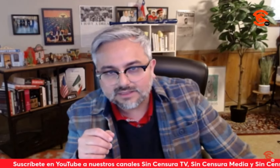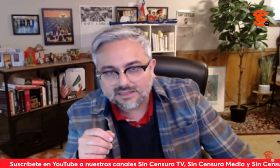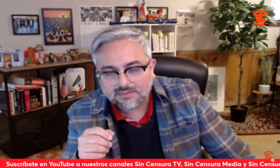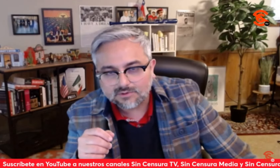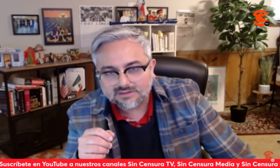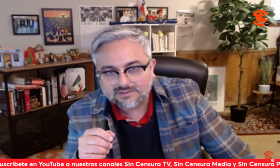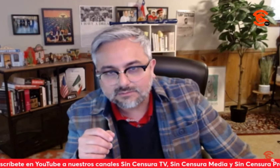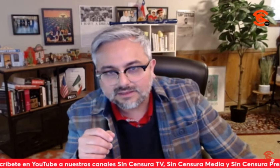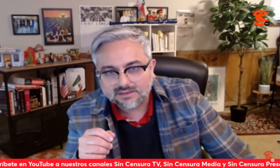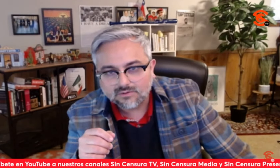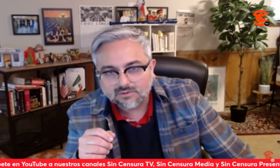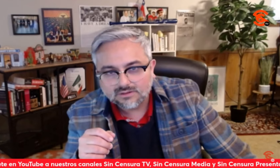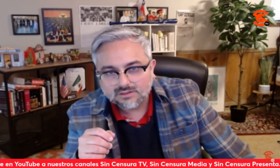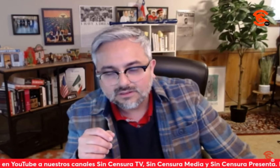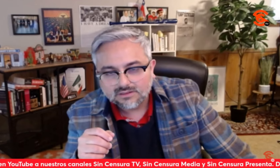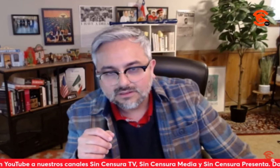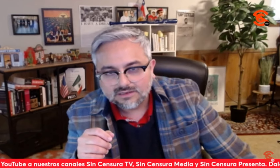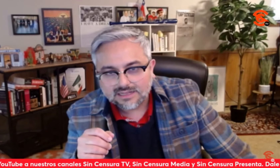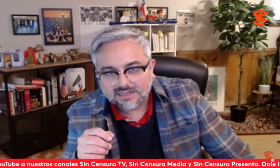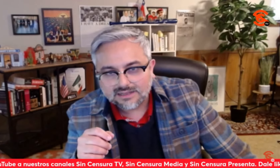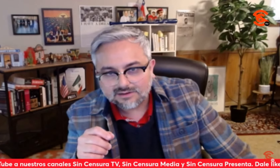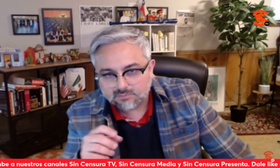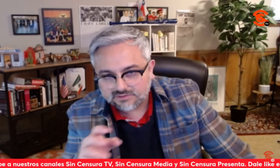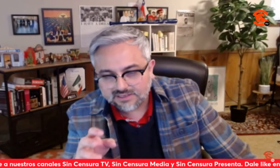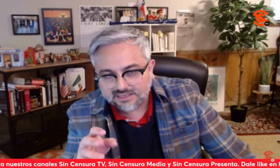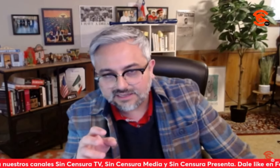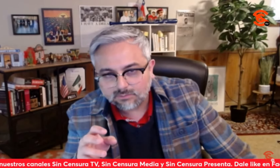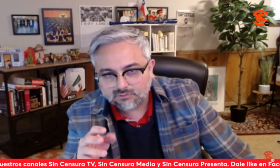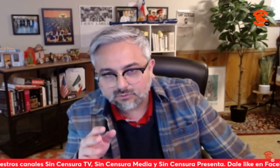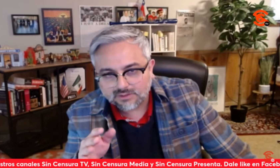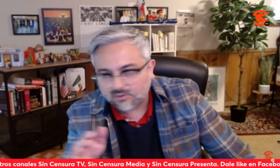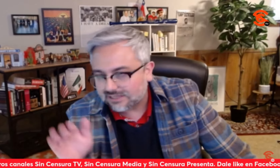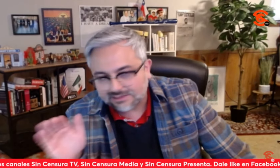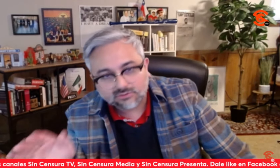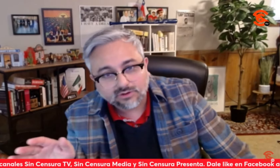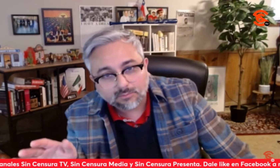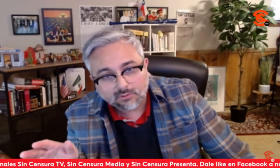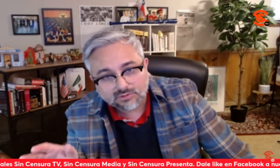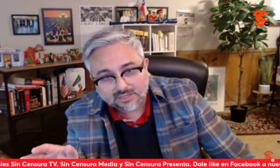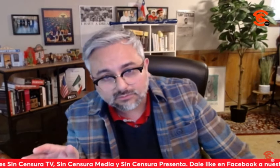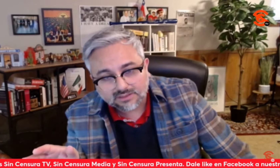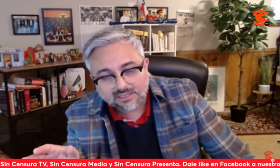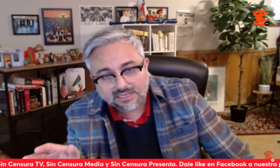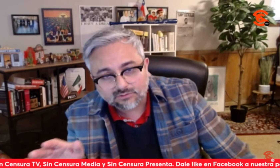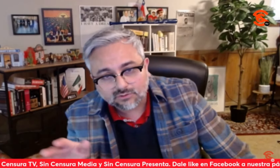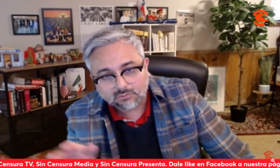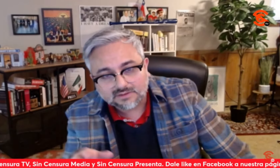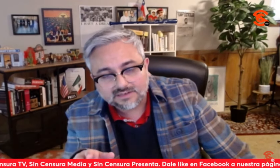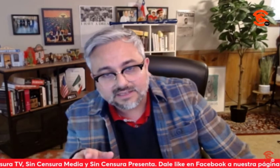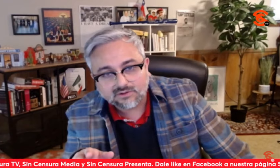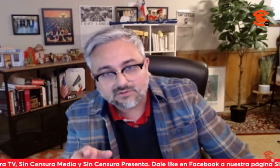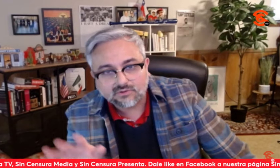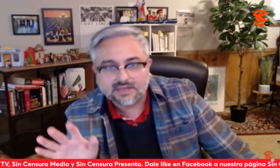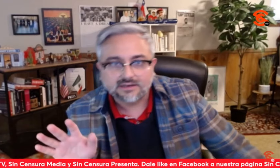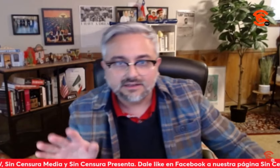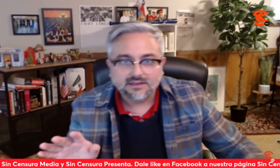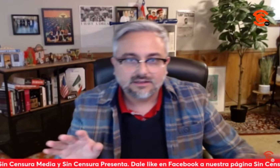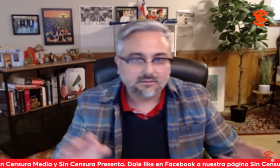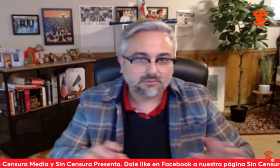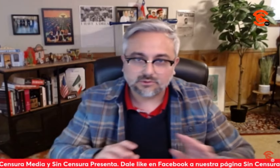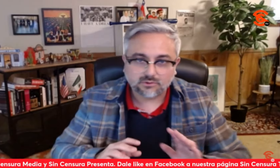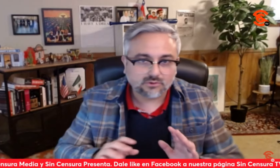de inseguridad y de violencia en México, la respuesta que da López Obrador a tanto reporteros mexicanos como extranjeros es: